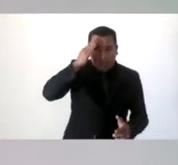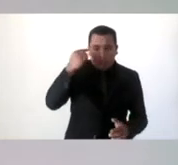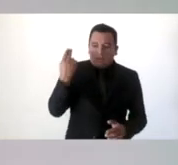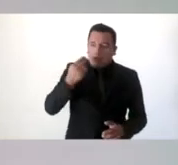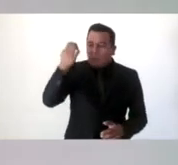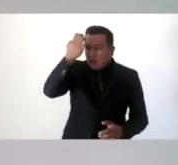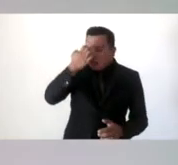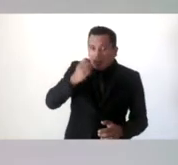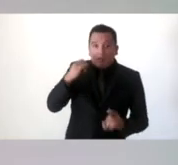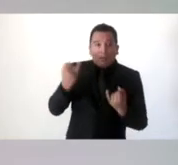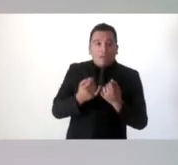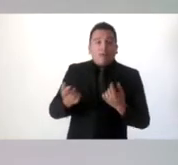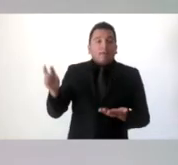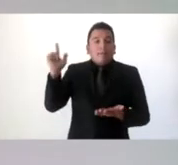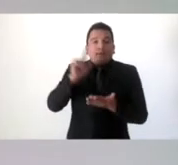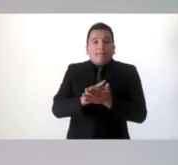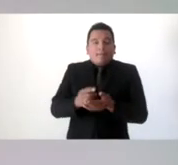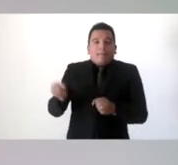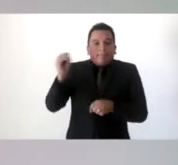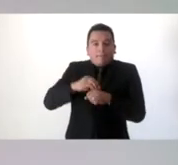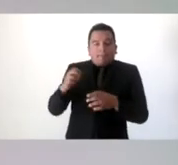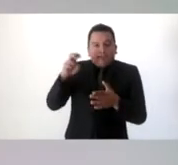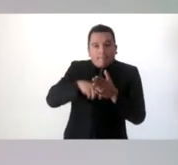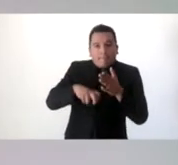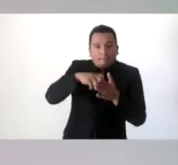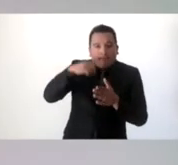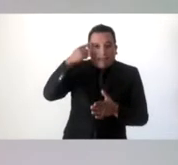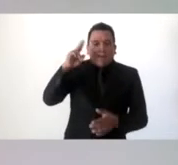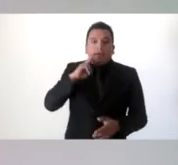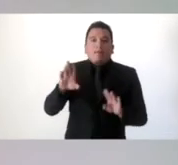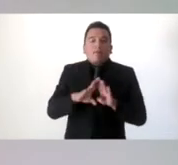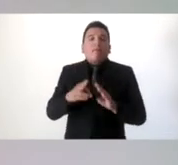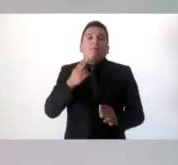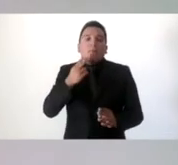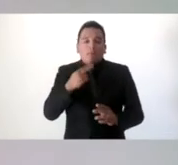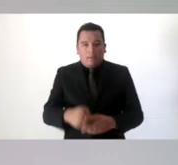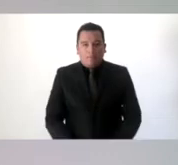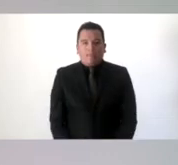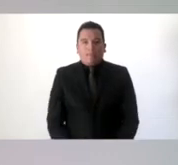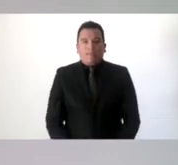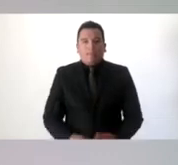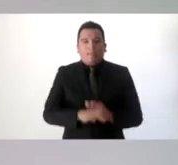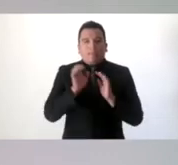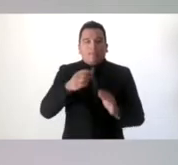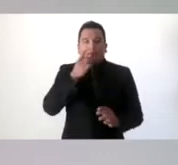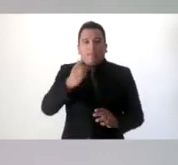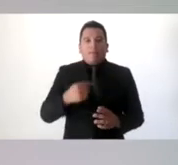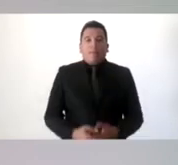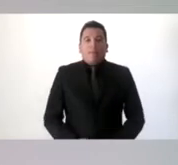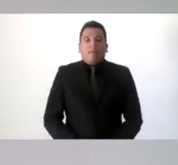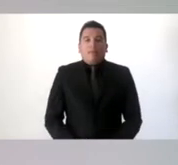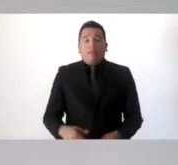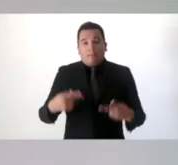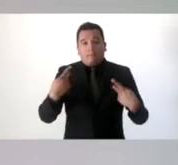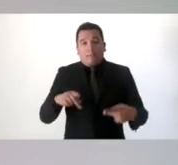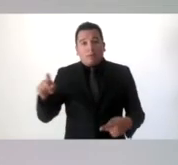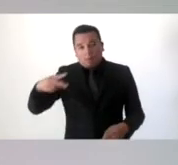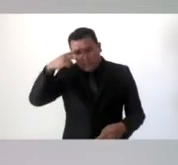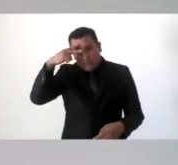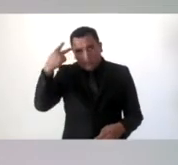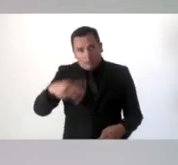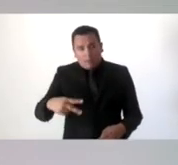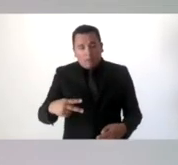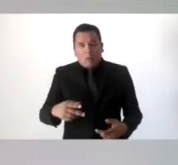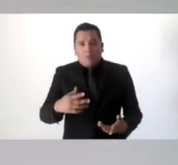lineamientos para decir ya la forma de operar el sistema. Entonces, por ejemplo, va a decir, el mexicano que tenga credencial de